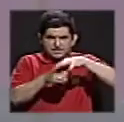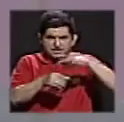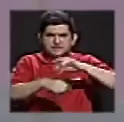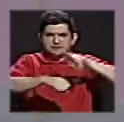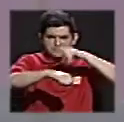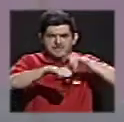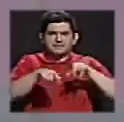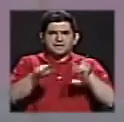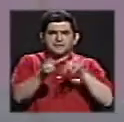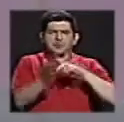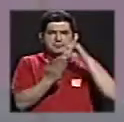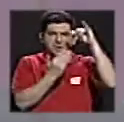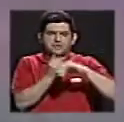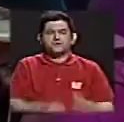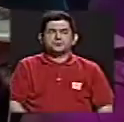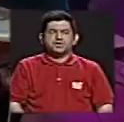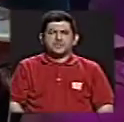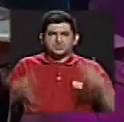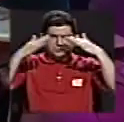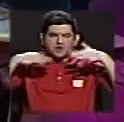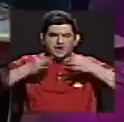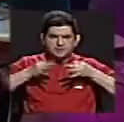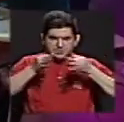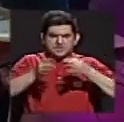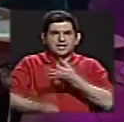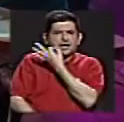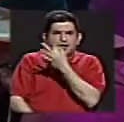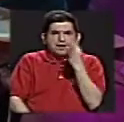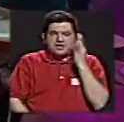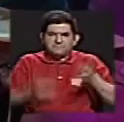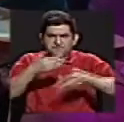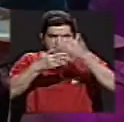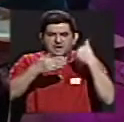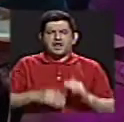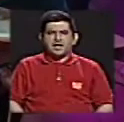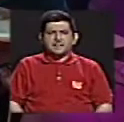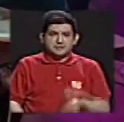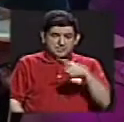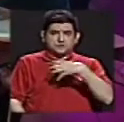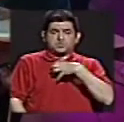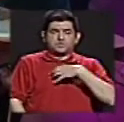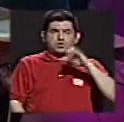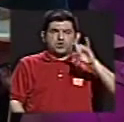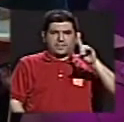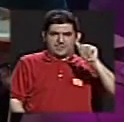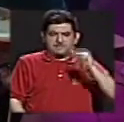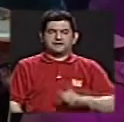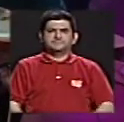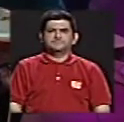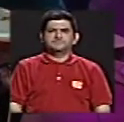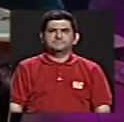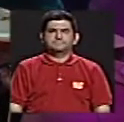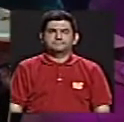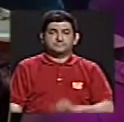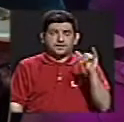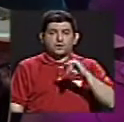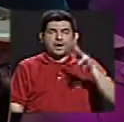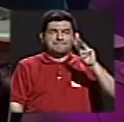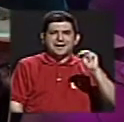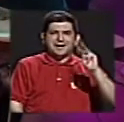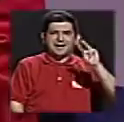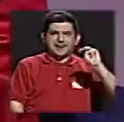también está a cargo de un proyecto ecoturístico en una finca que era un asentamiento del Instituto de Desarrollo Agrario. Y también a